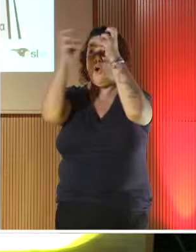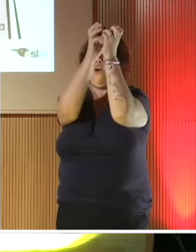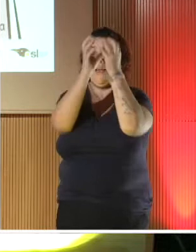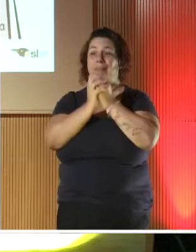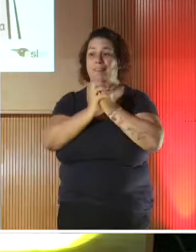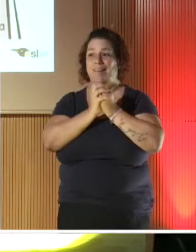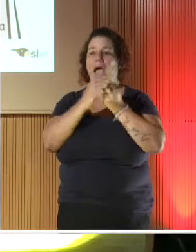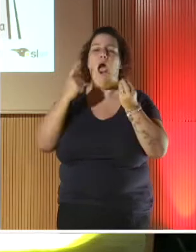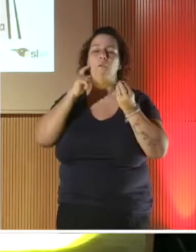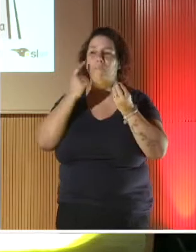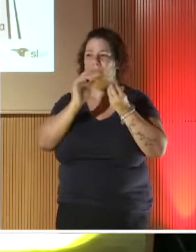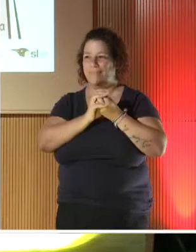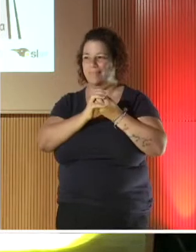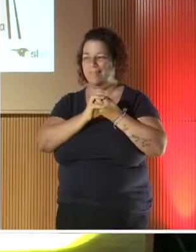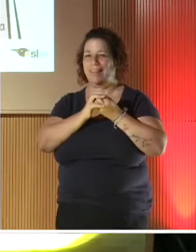¿vale?